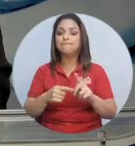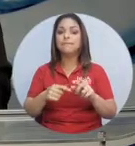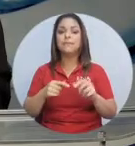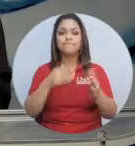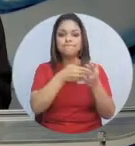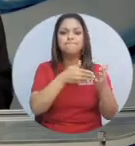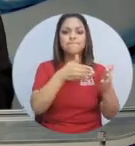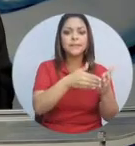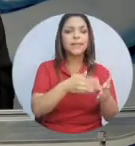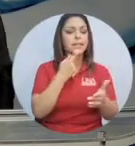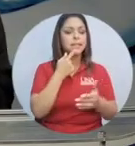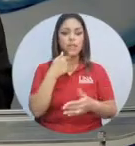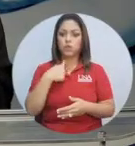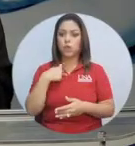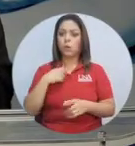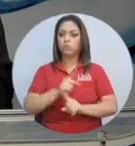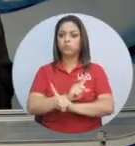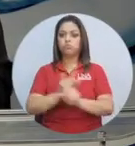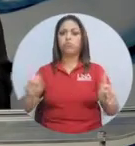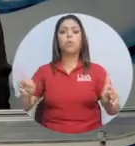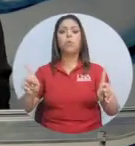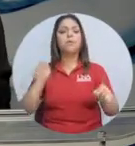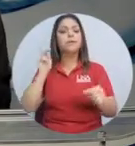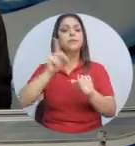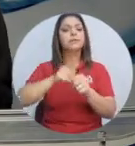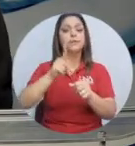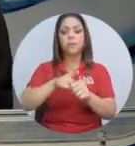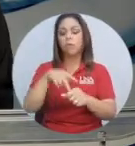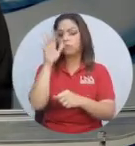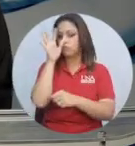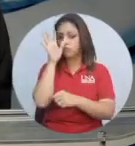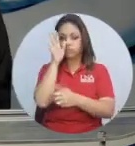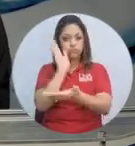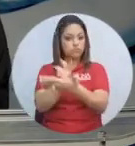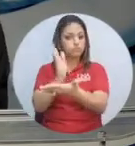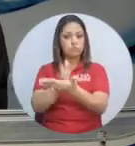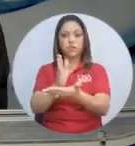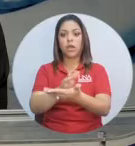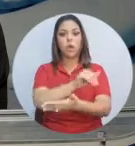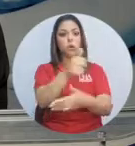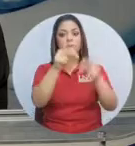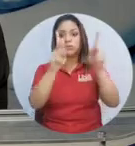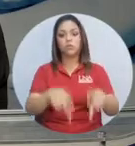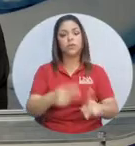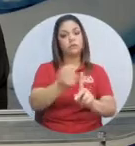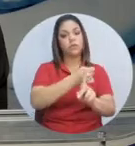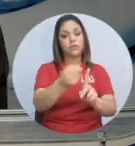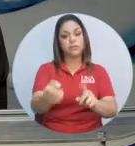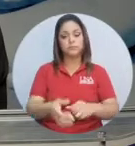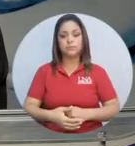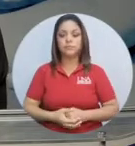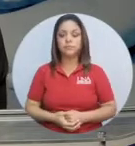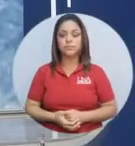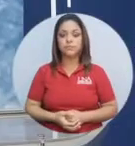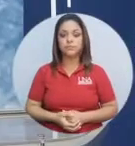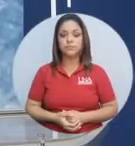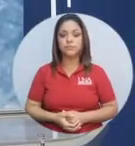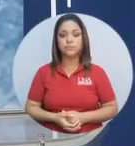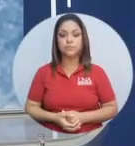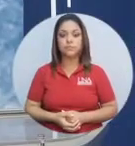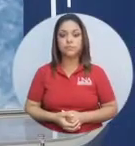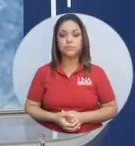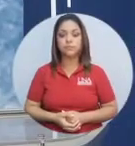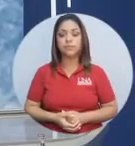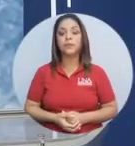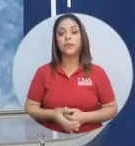muy reiterativos en que yo no participo de situaciones que perpetúen la violencia.